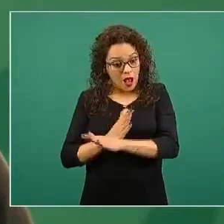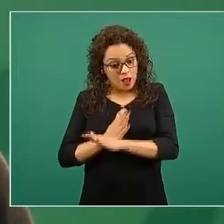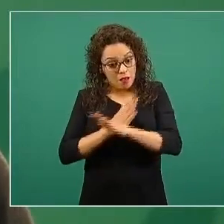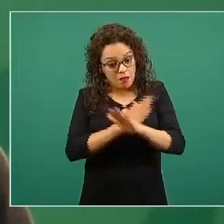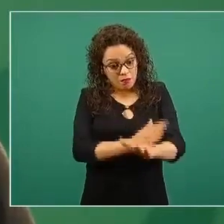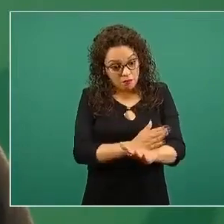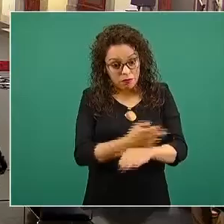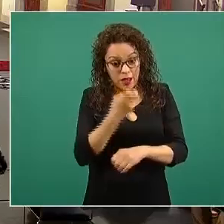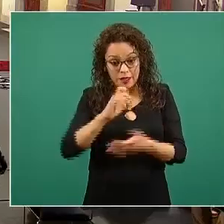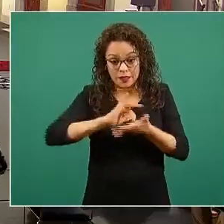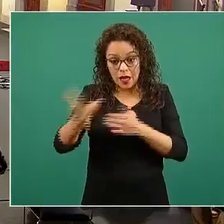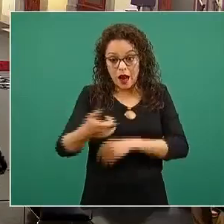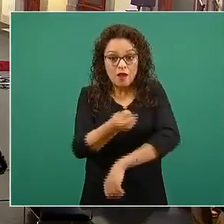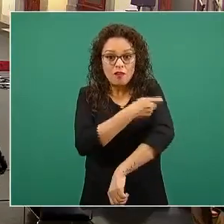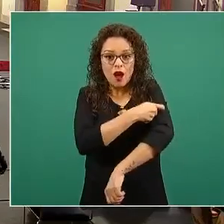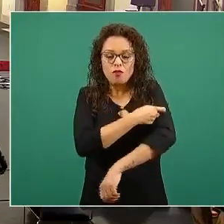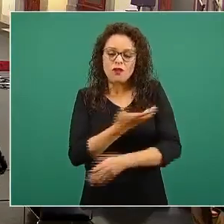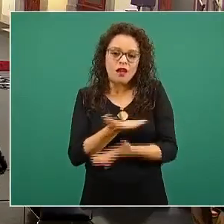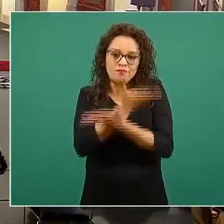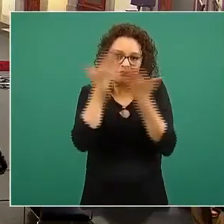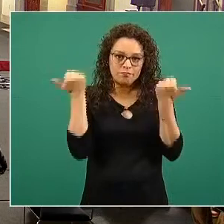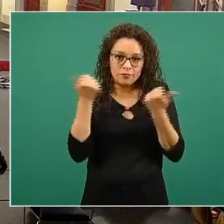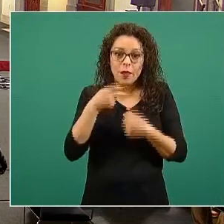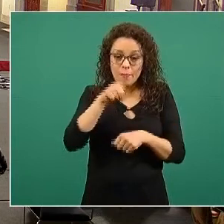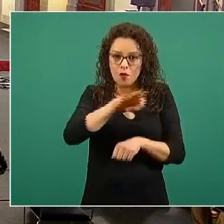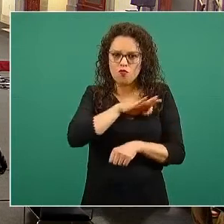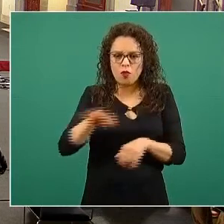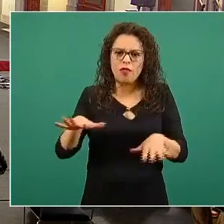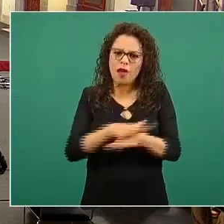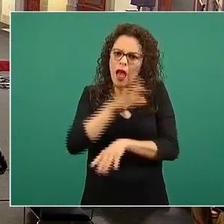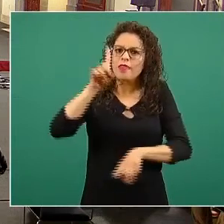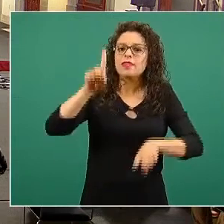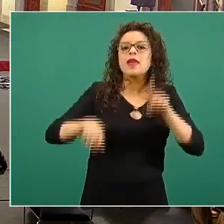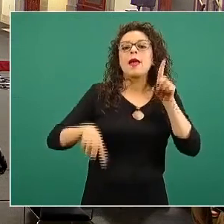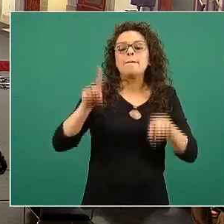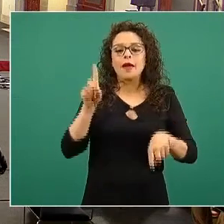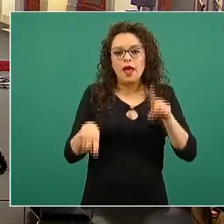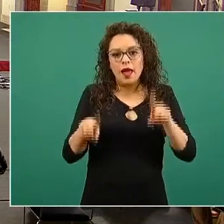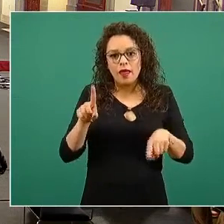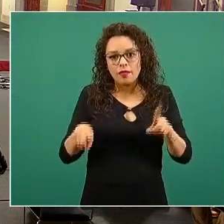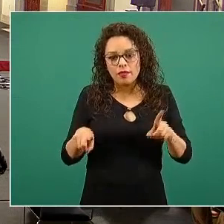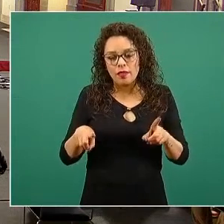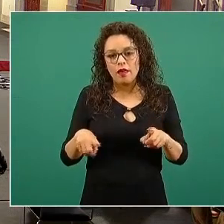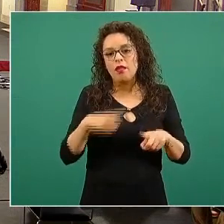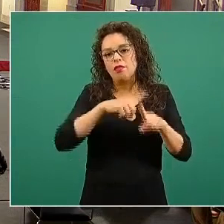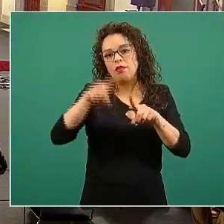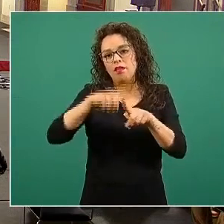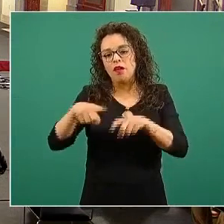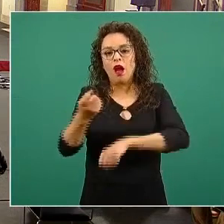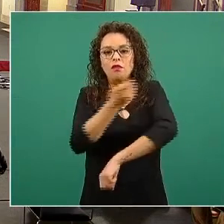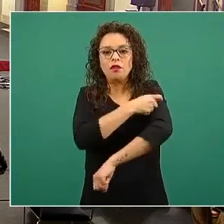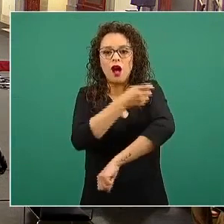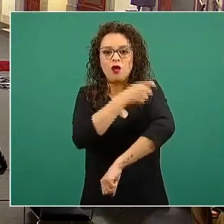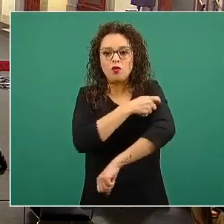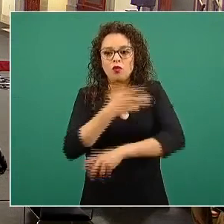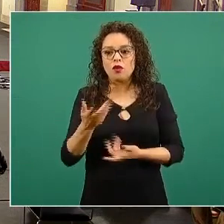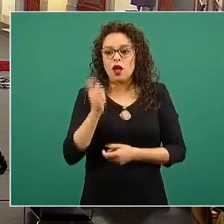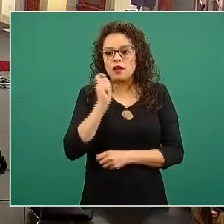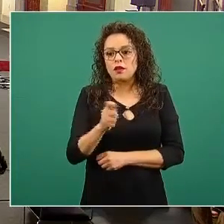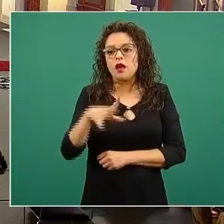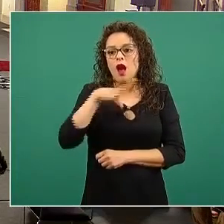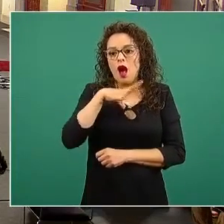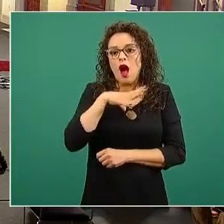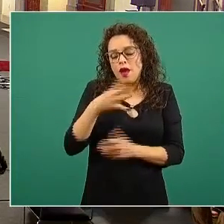la vacuna. Y lógicamente esto también puede variar dependiendo de las diferentes vacunas que en su momento se vayan a